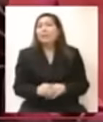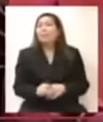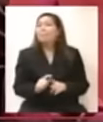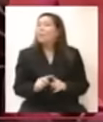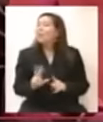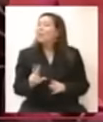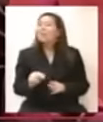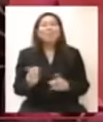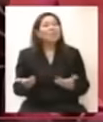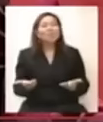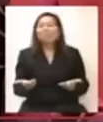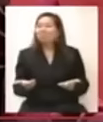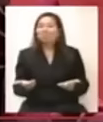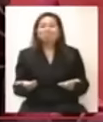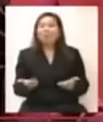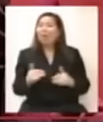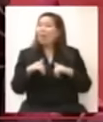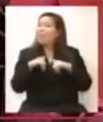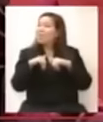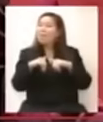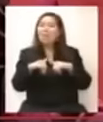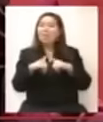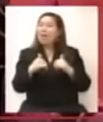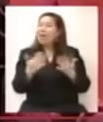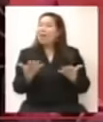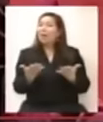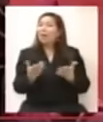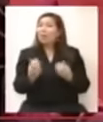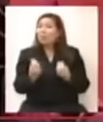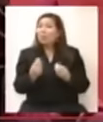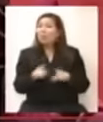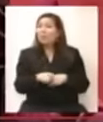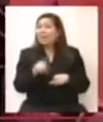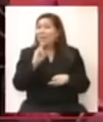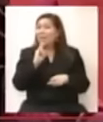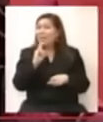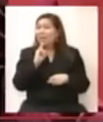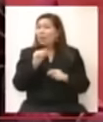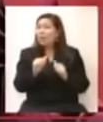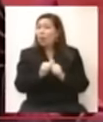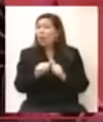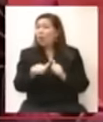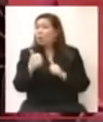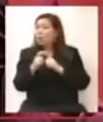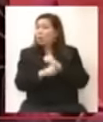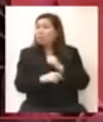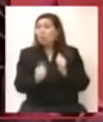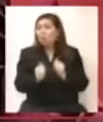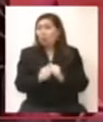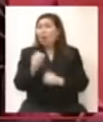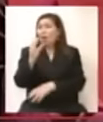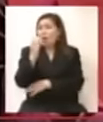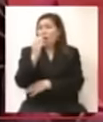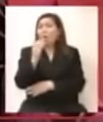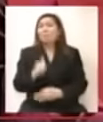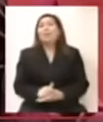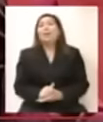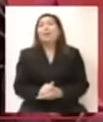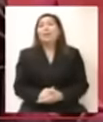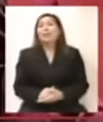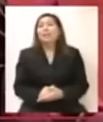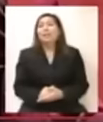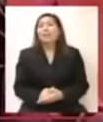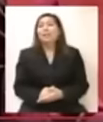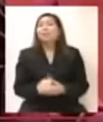pero que no puede estar de Igual igual con potencias como es Estados Unidos y otros países incluso Colombia Si